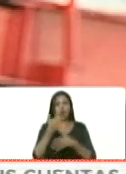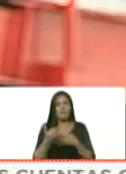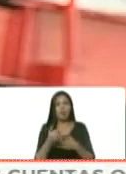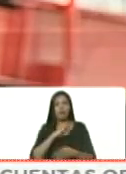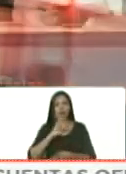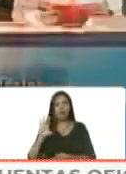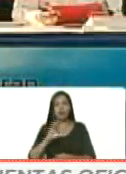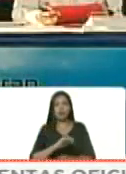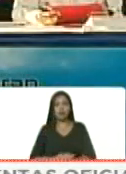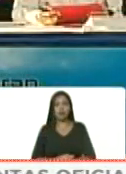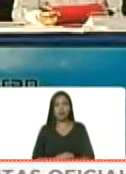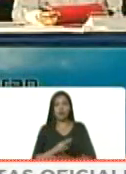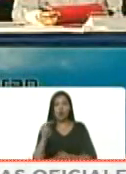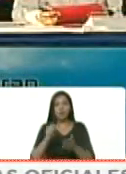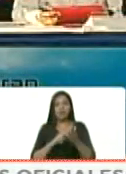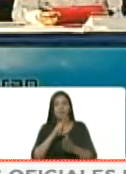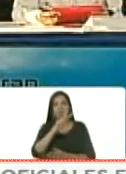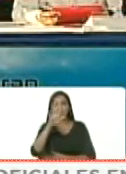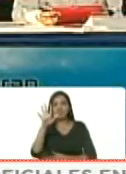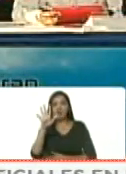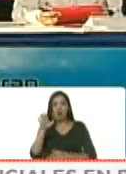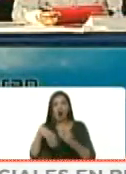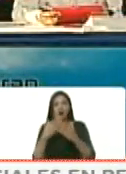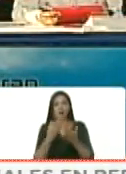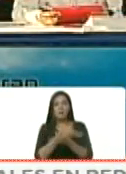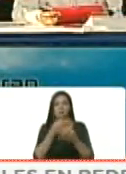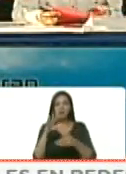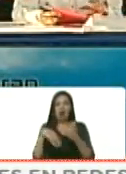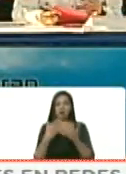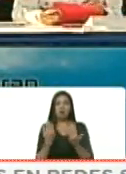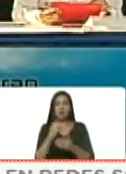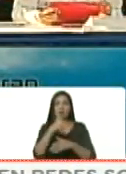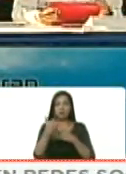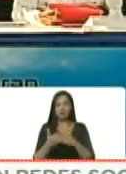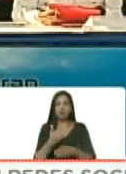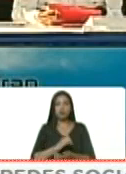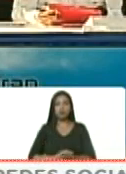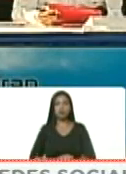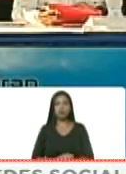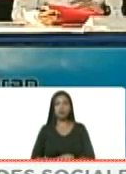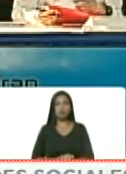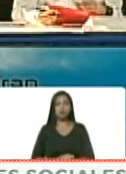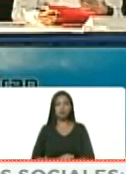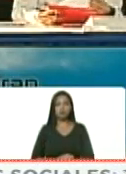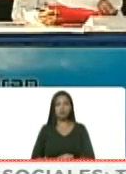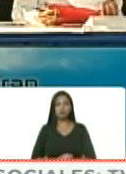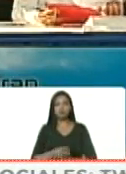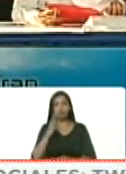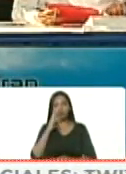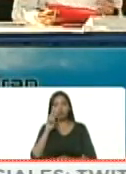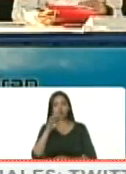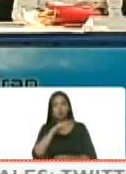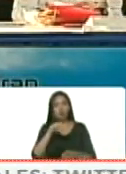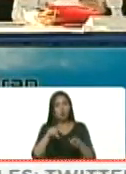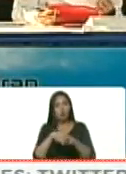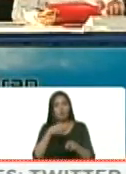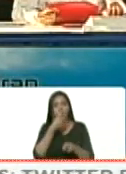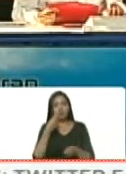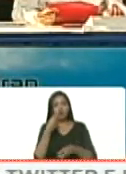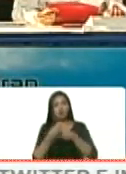patria 2025, para perfeccionar la planificación, visualizar mejor por dónde